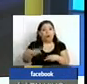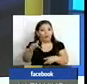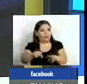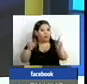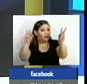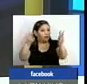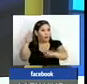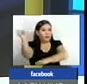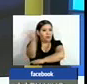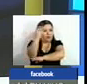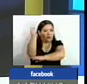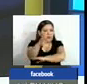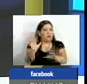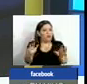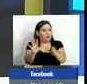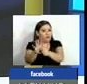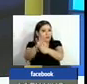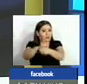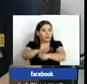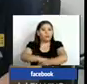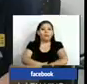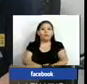esta emergencia por el COVID-19.